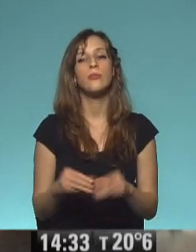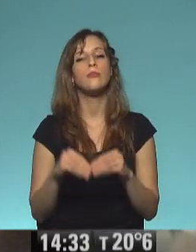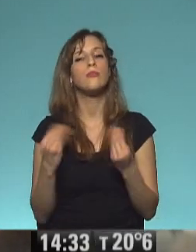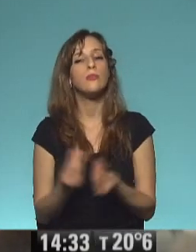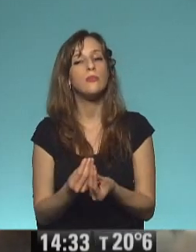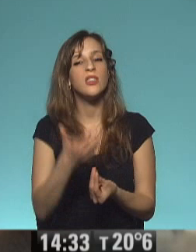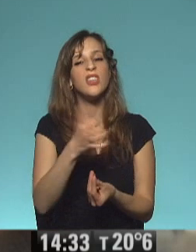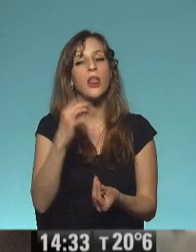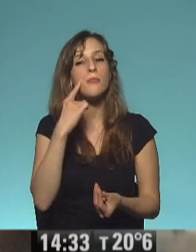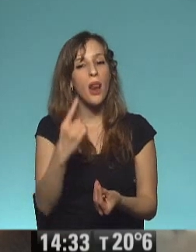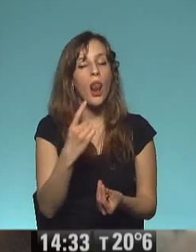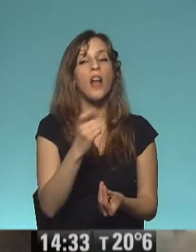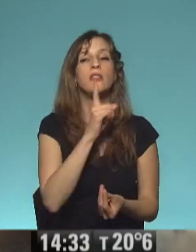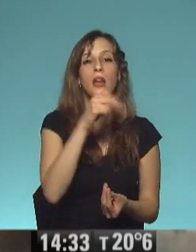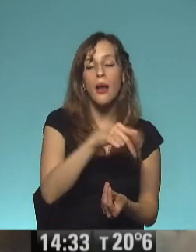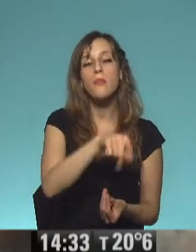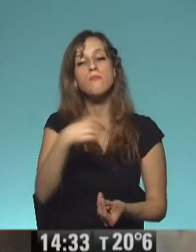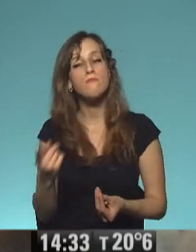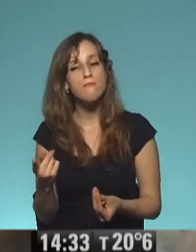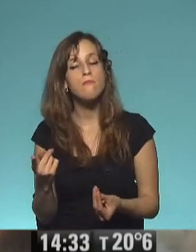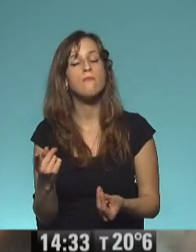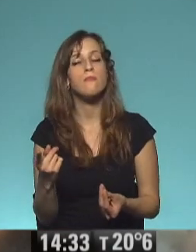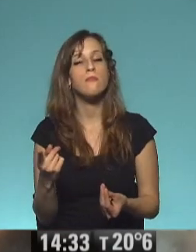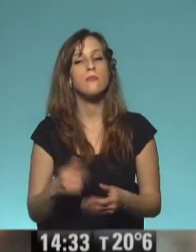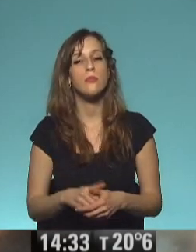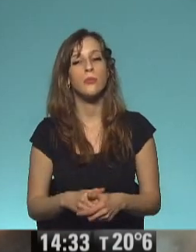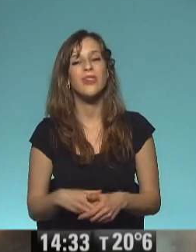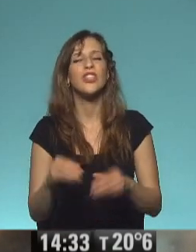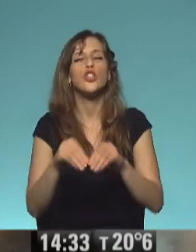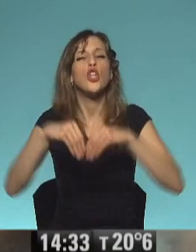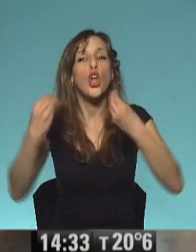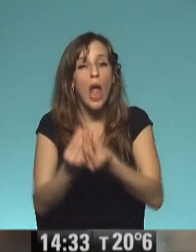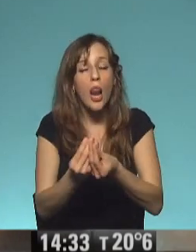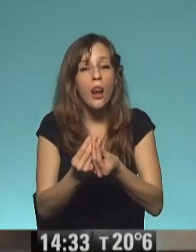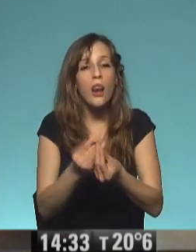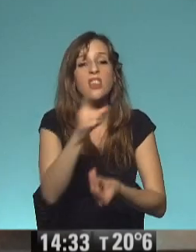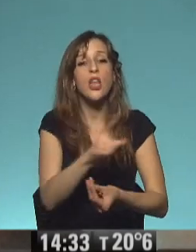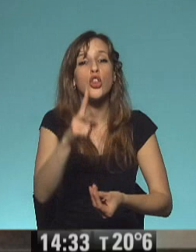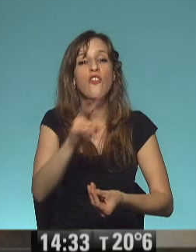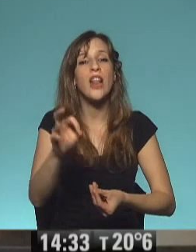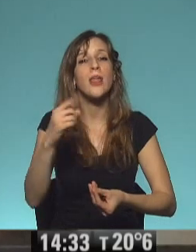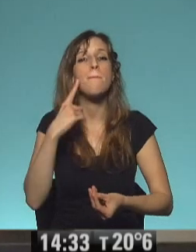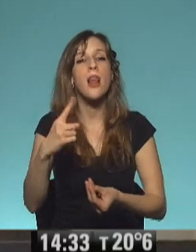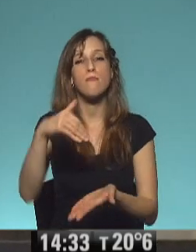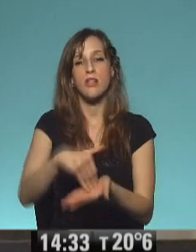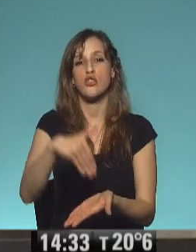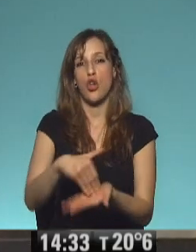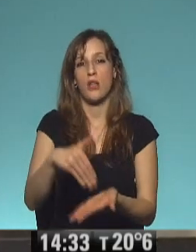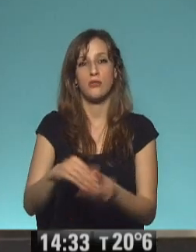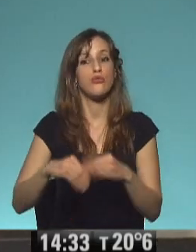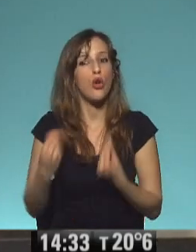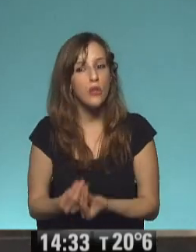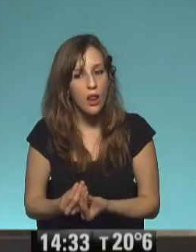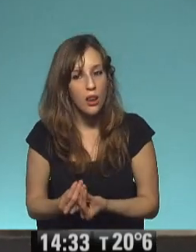de ATN y 60 mil del. Son 120 mil millones en total, 60 mil de ATN y 60 mil de crédito. Con lo